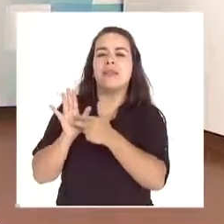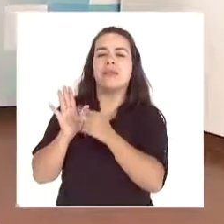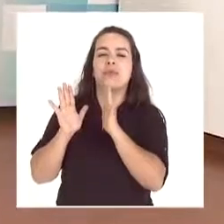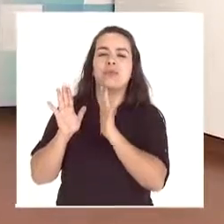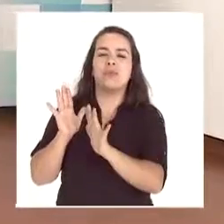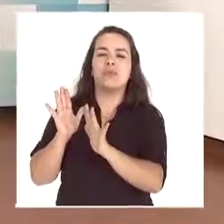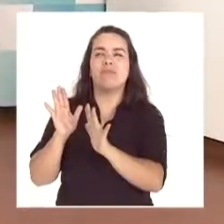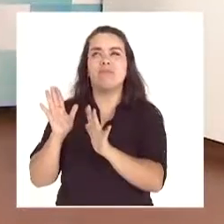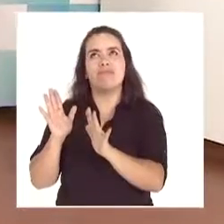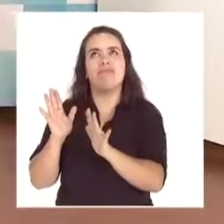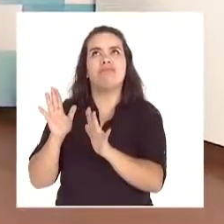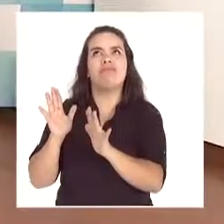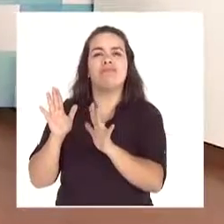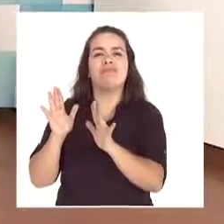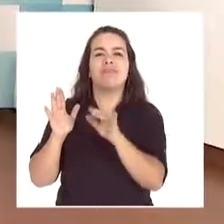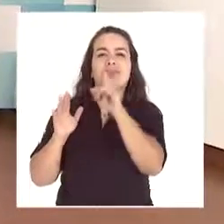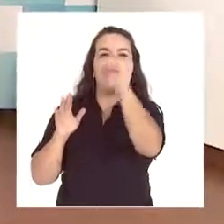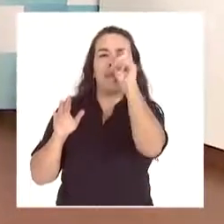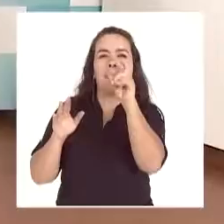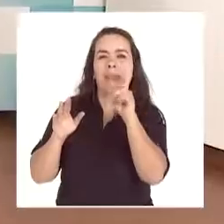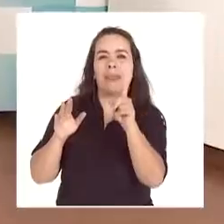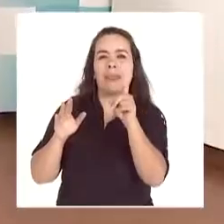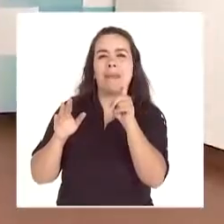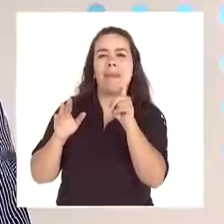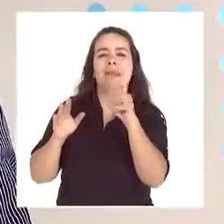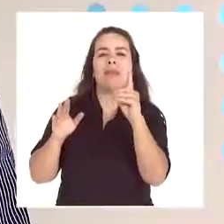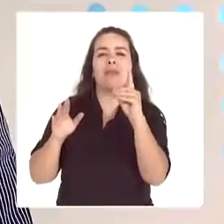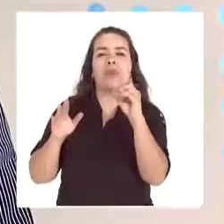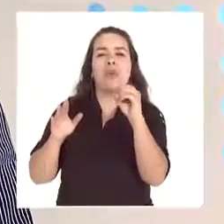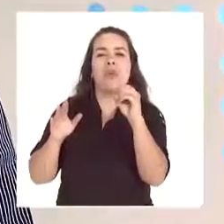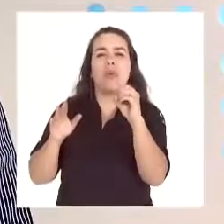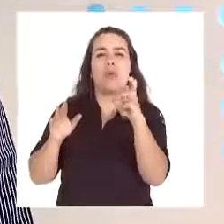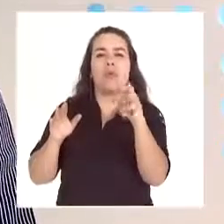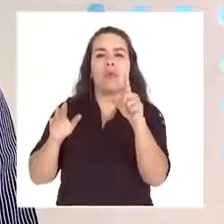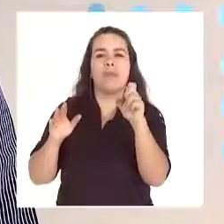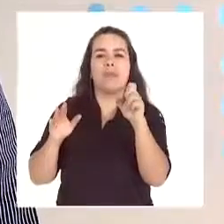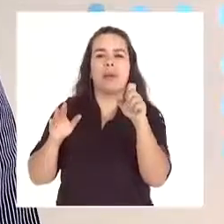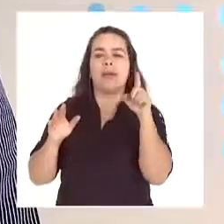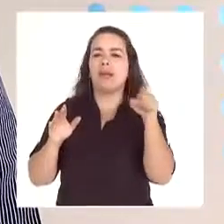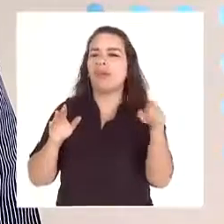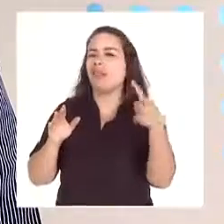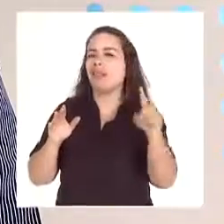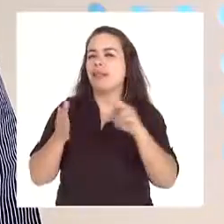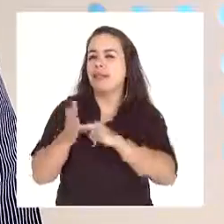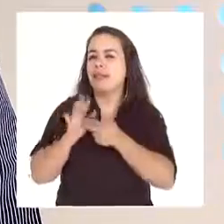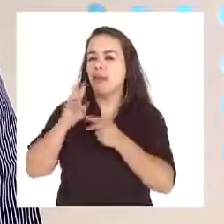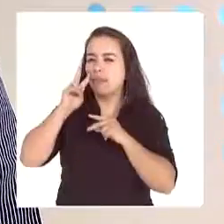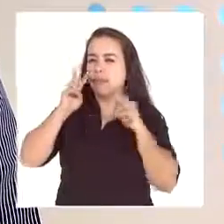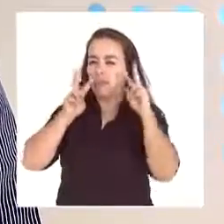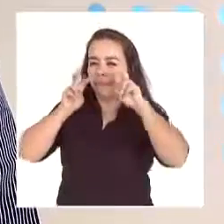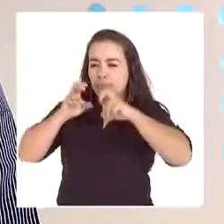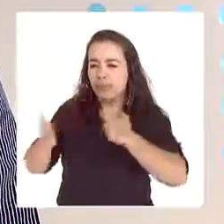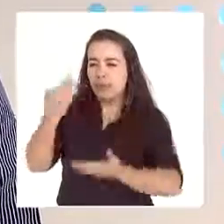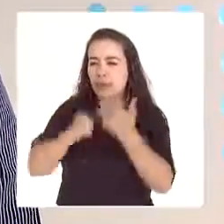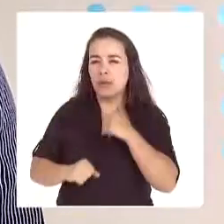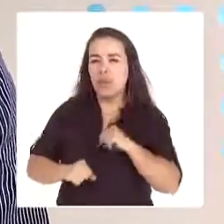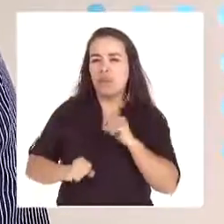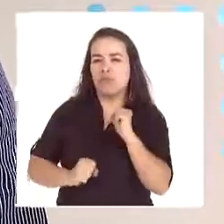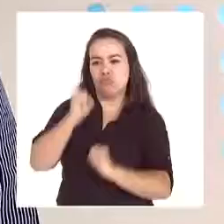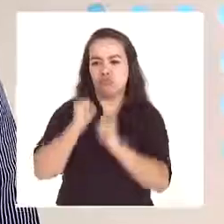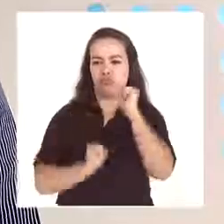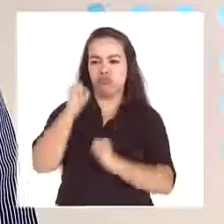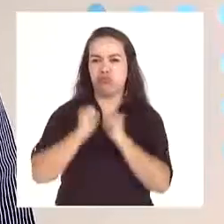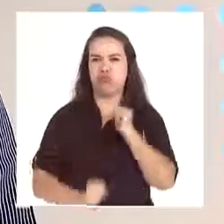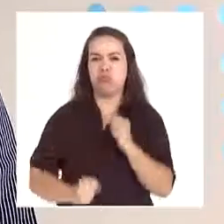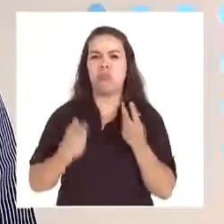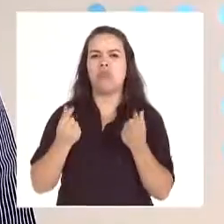interrogación que nosotros hacemos y se llama interrogación por Doppler, y lo que estamos haciendo es analizar la velocidad del flujo sanguíneo en una